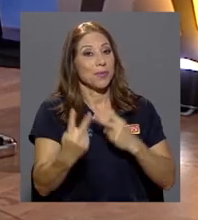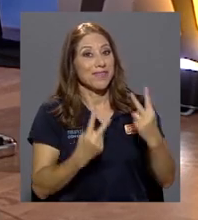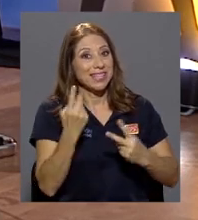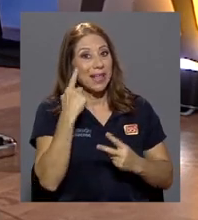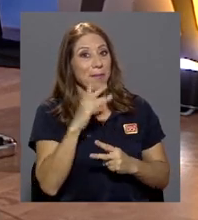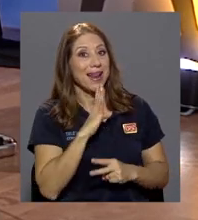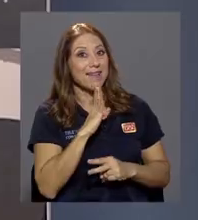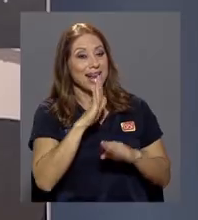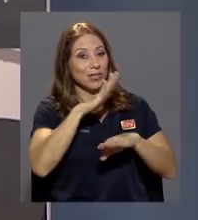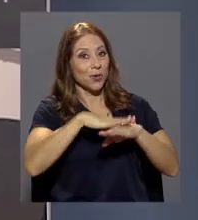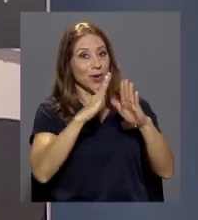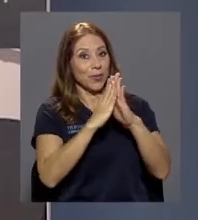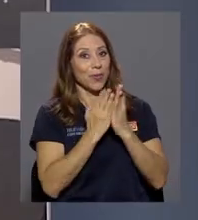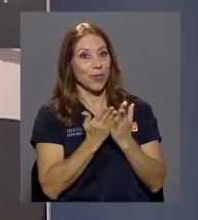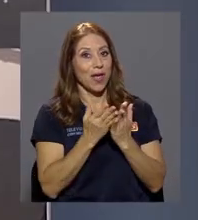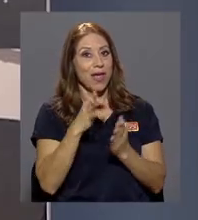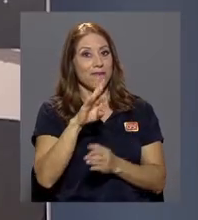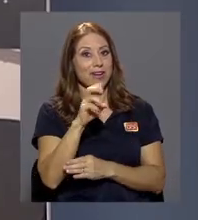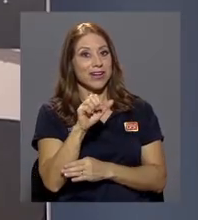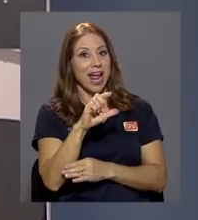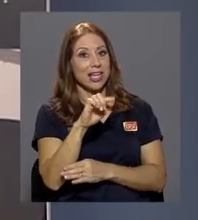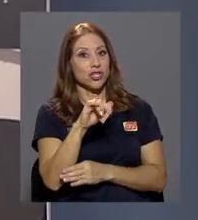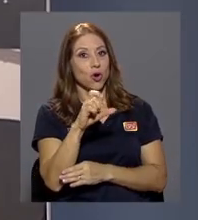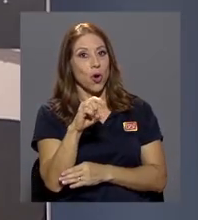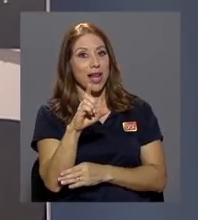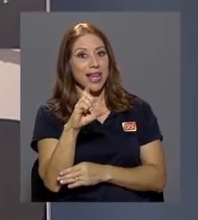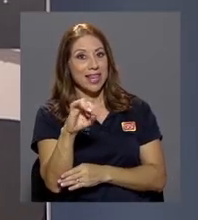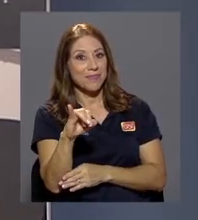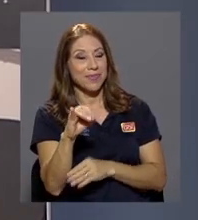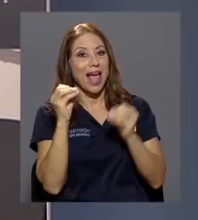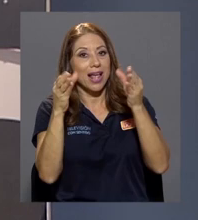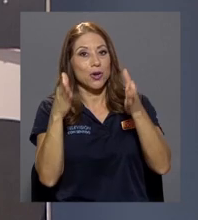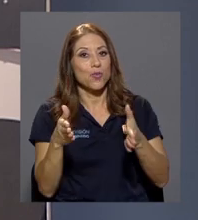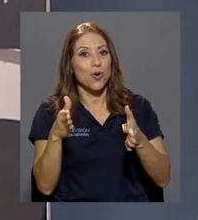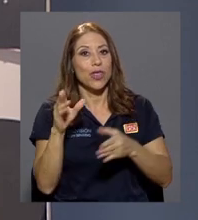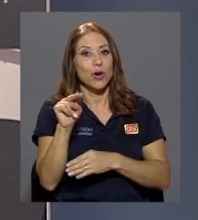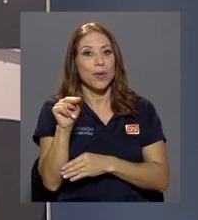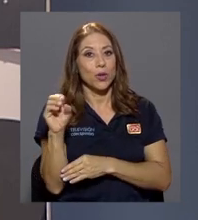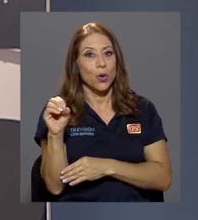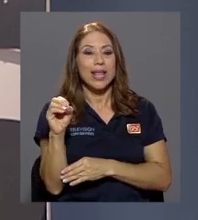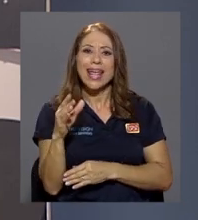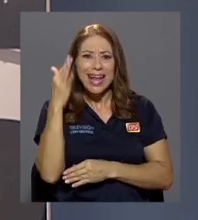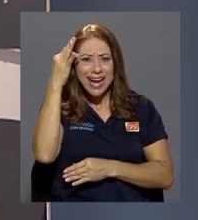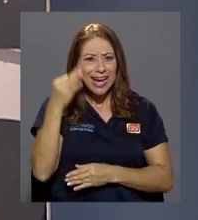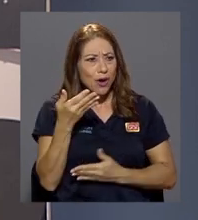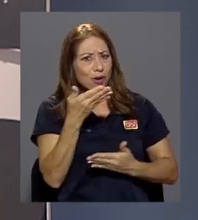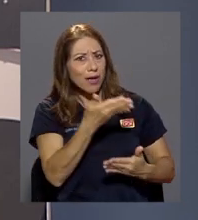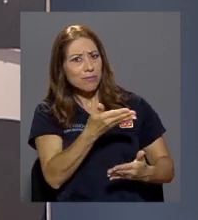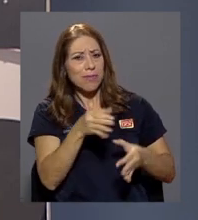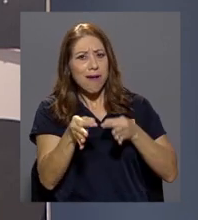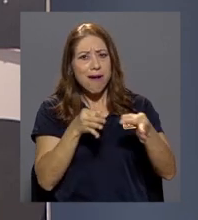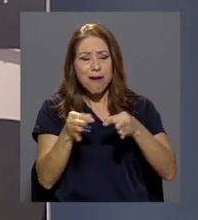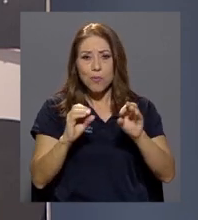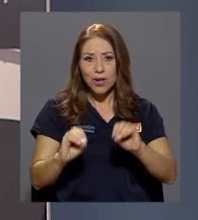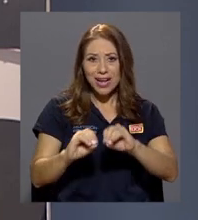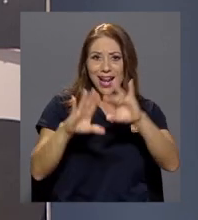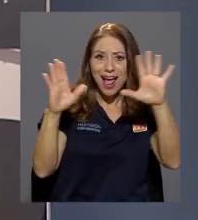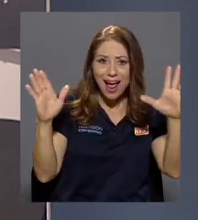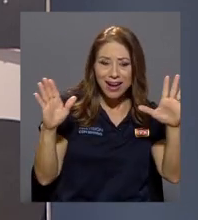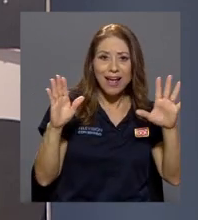texto ferrajoli el gran alumno de norberto bobbio así que creo que ha sido muy clara la institución del profesor iñaki